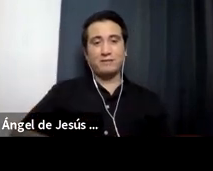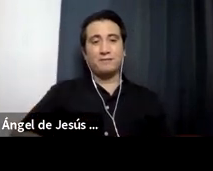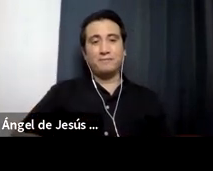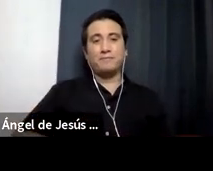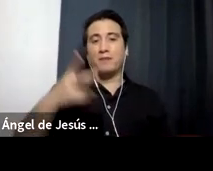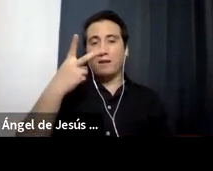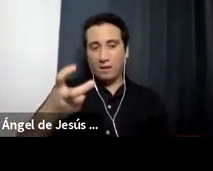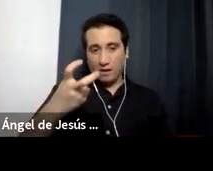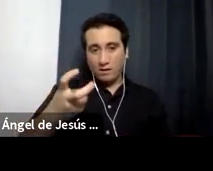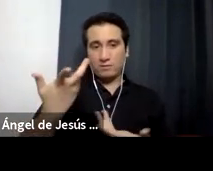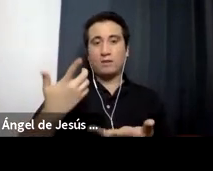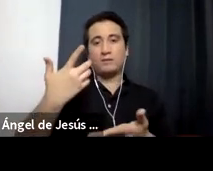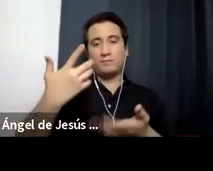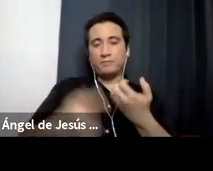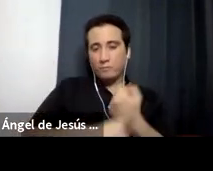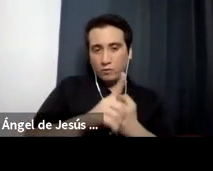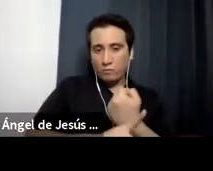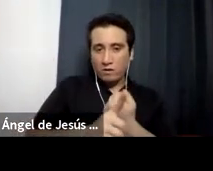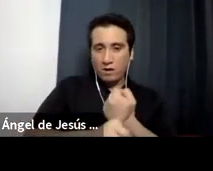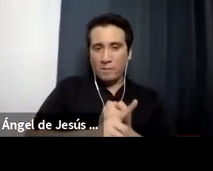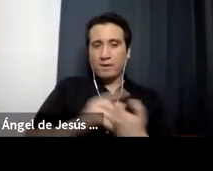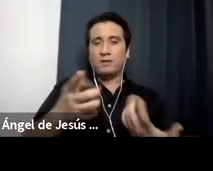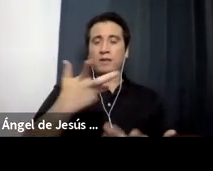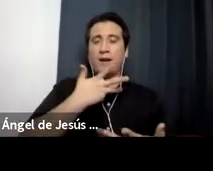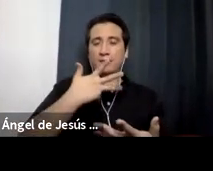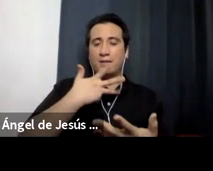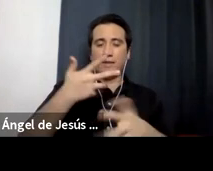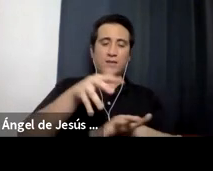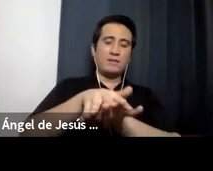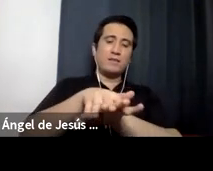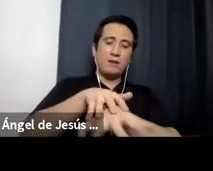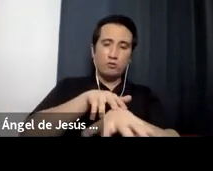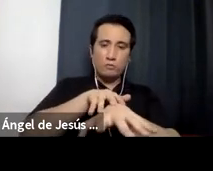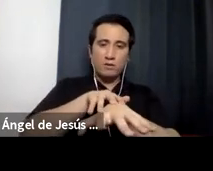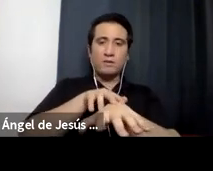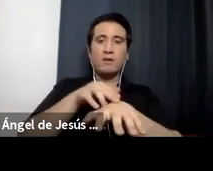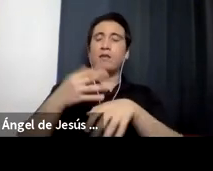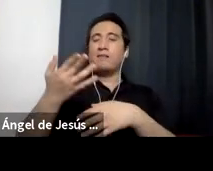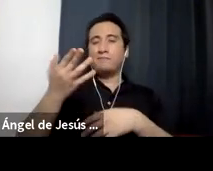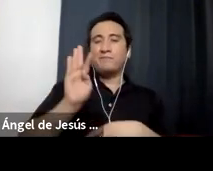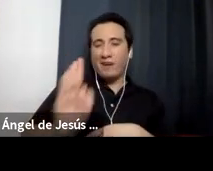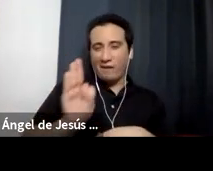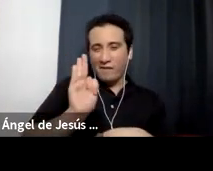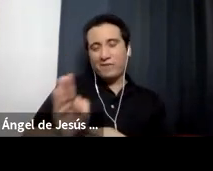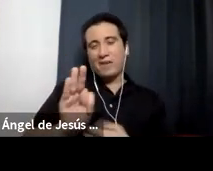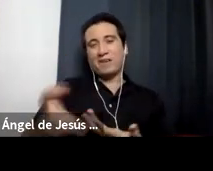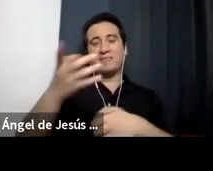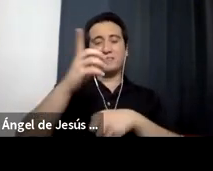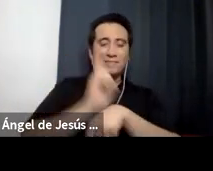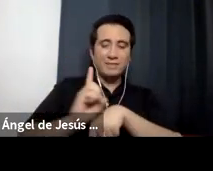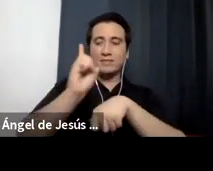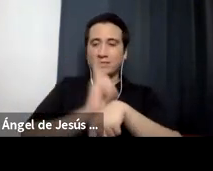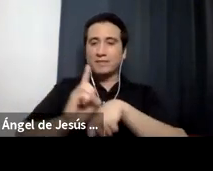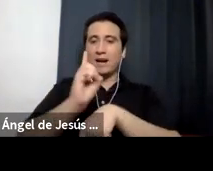estas afectaciones, sobre todo las que se tienen en los pies, afectan de manera cotidiana, ¿no? De